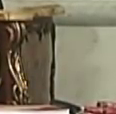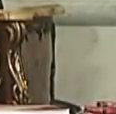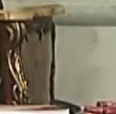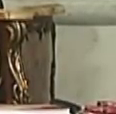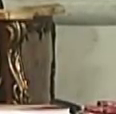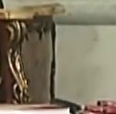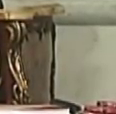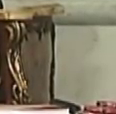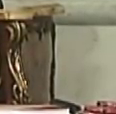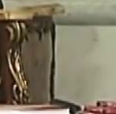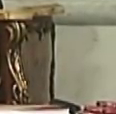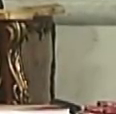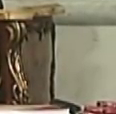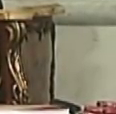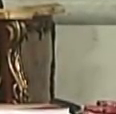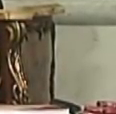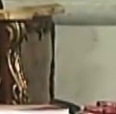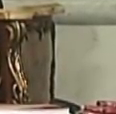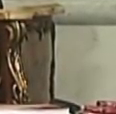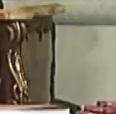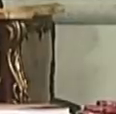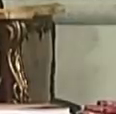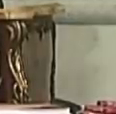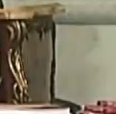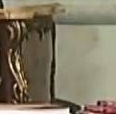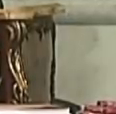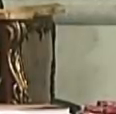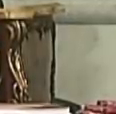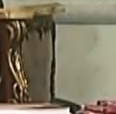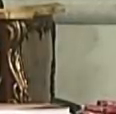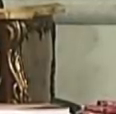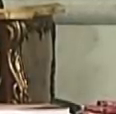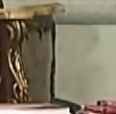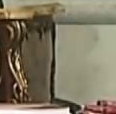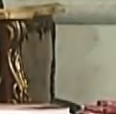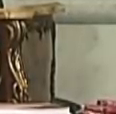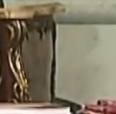el establecimiento en venezuela